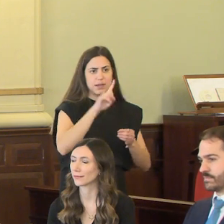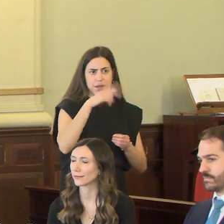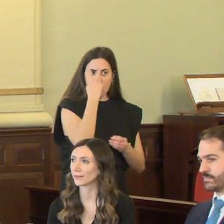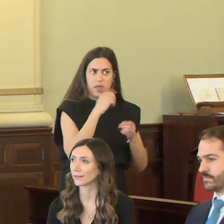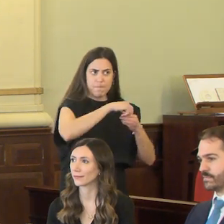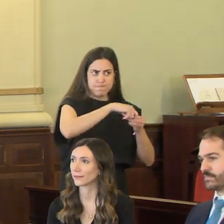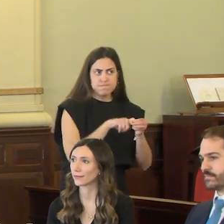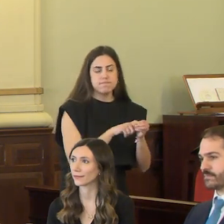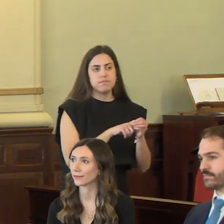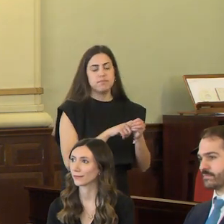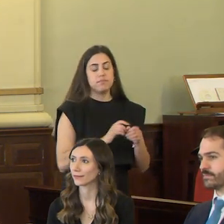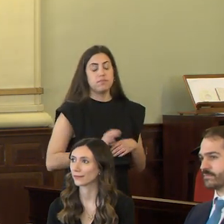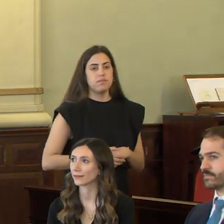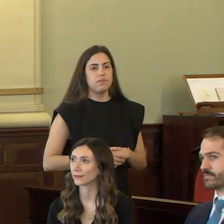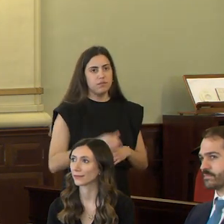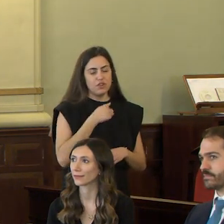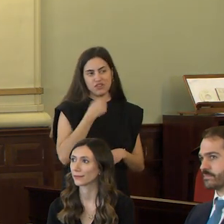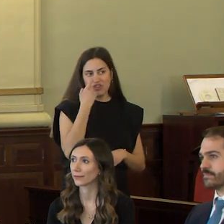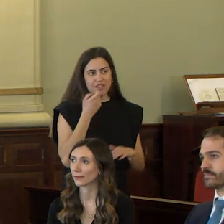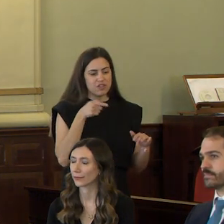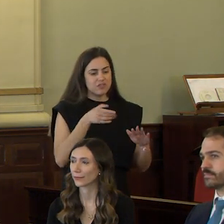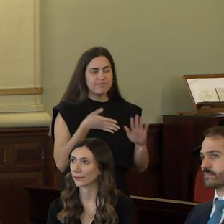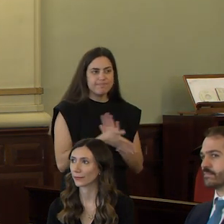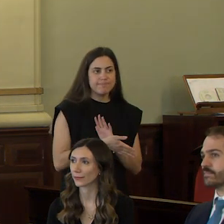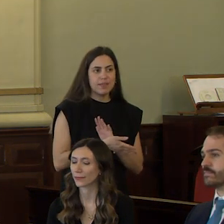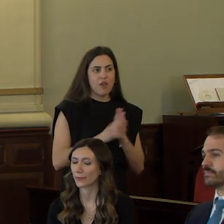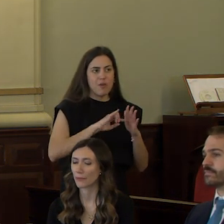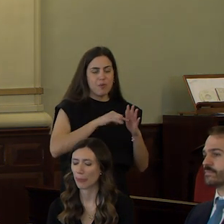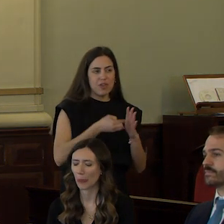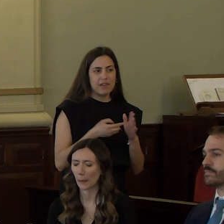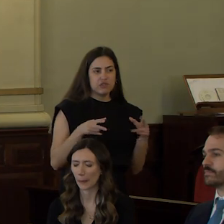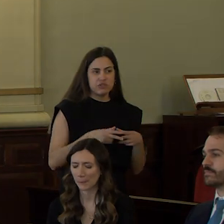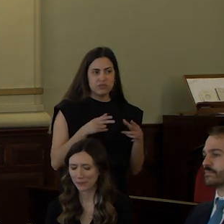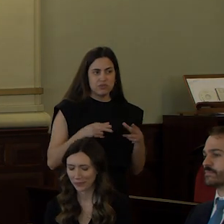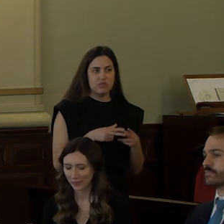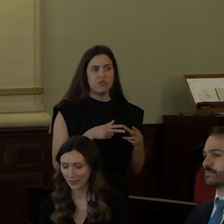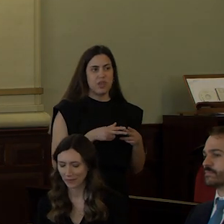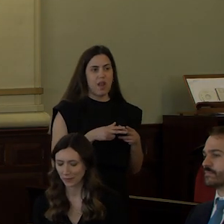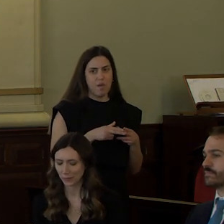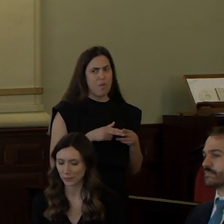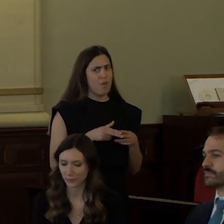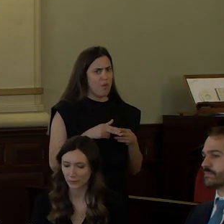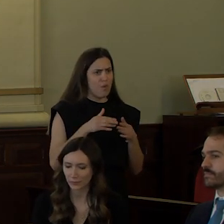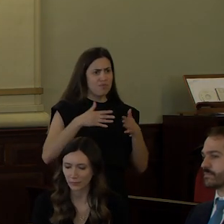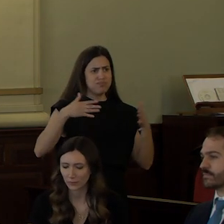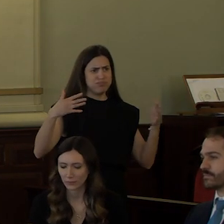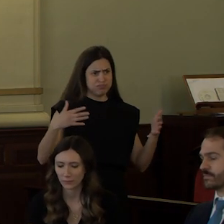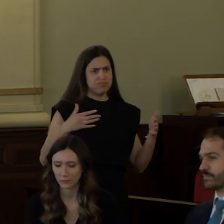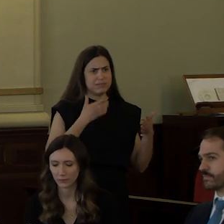es uno de los pocos proyectos sociales de esas dimensiones que hay en el